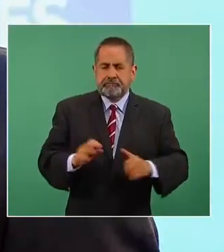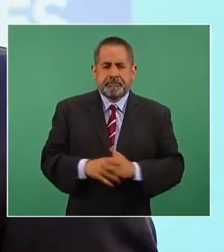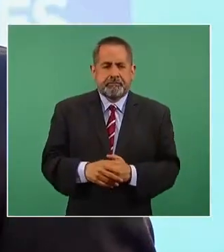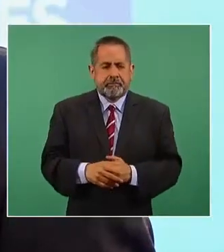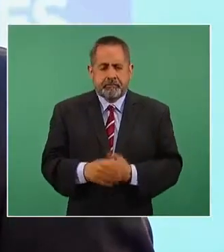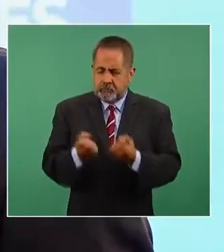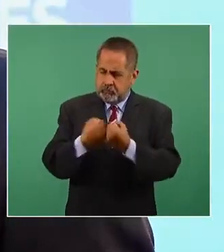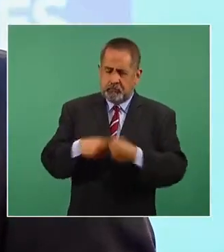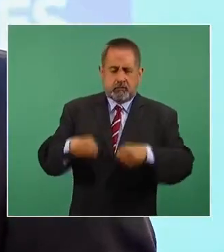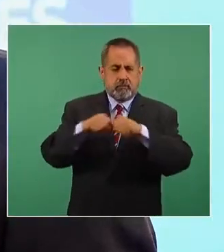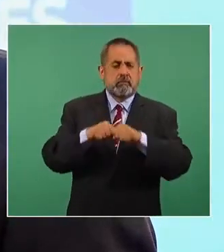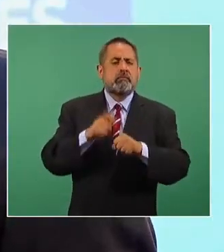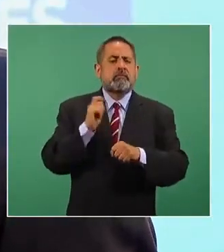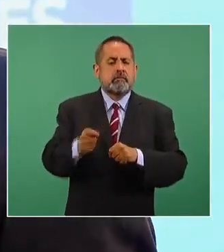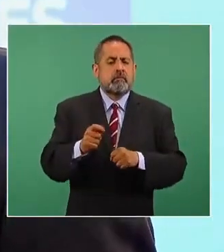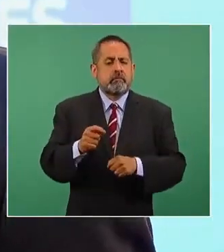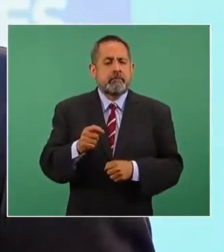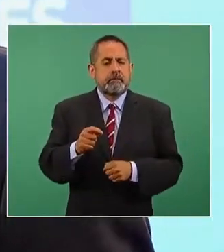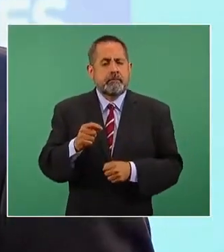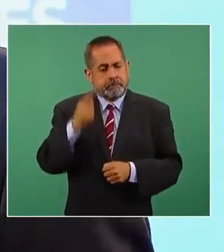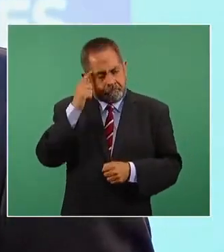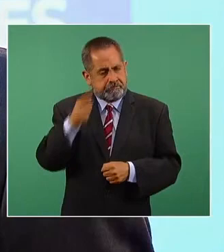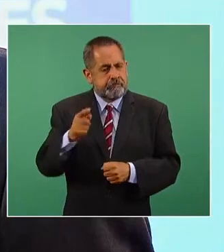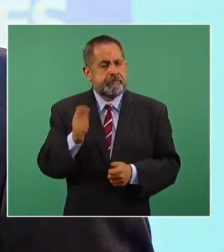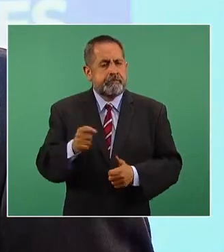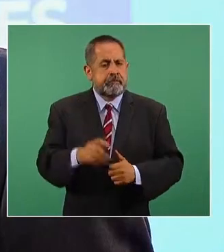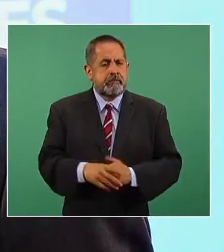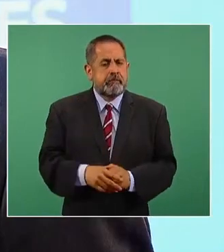una sociedad donde no haya